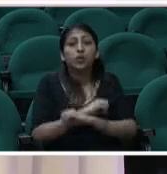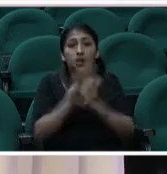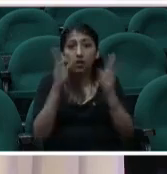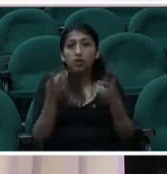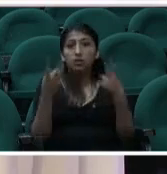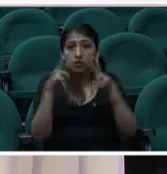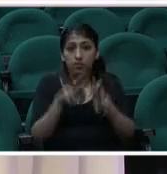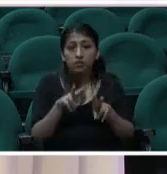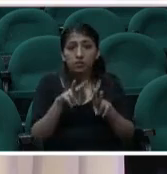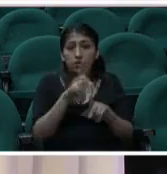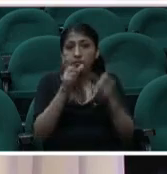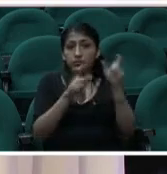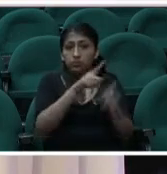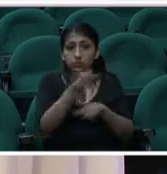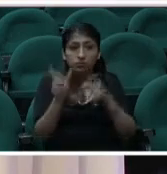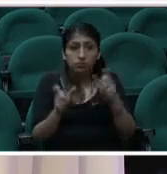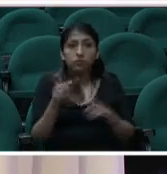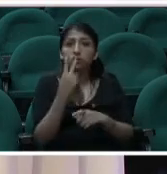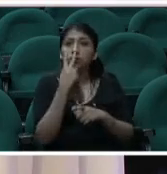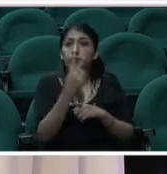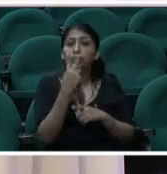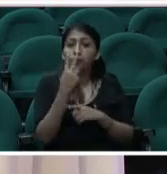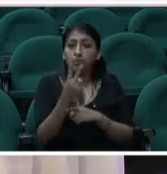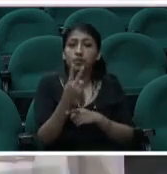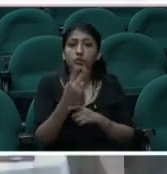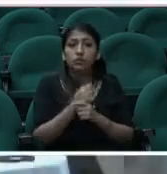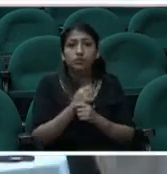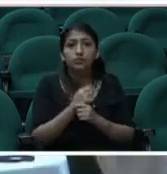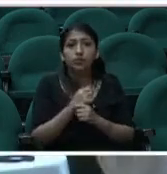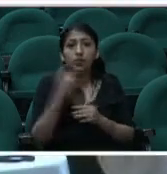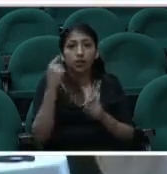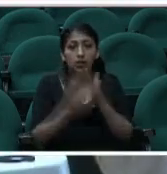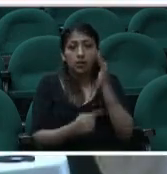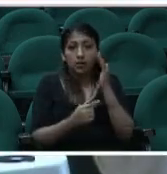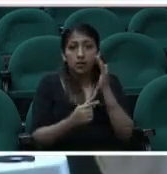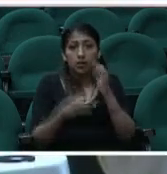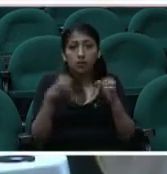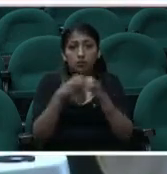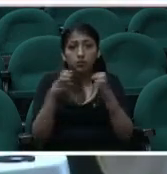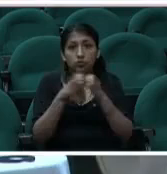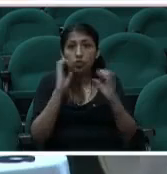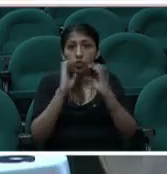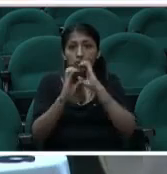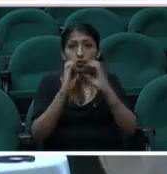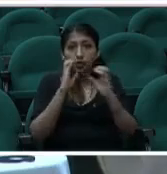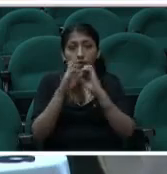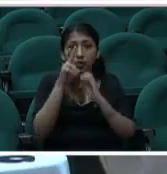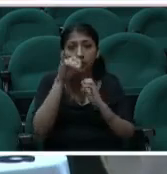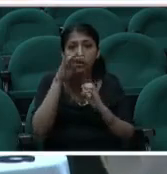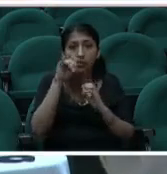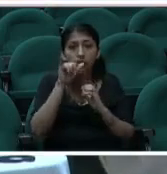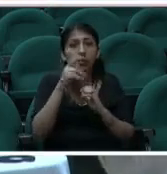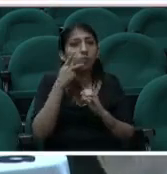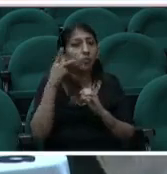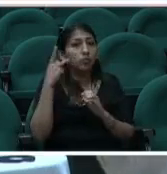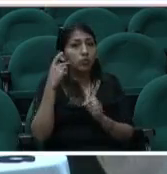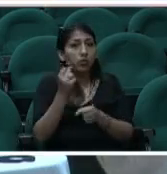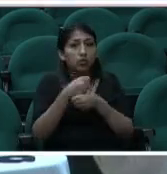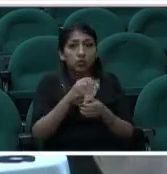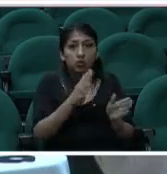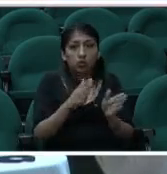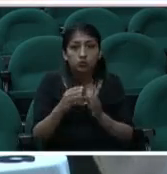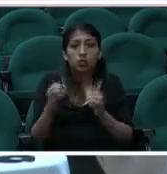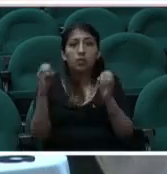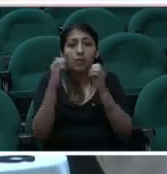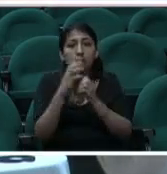también a la audiencia que nos está mirando en este momento qué la asociación de comunicadores rima y puyo ha realizado con